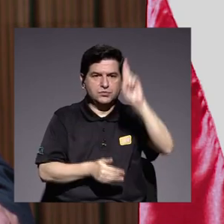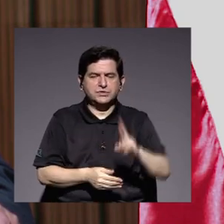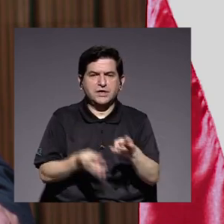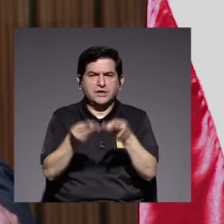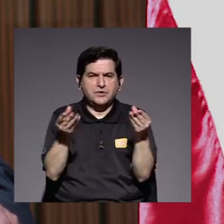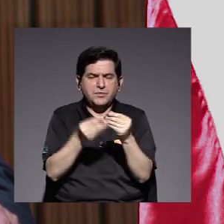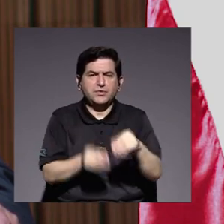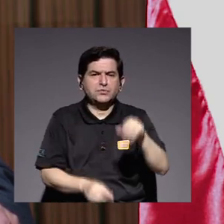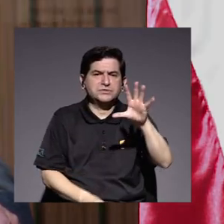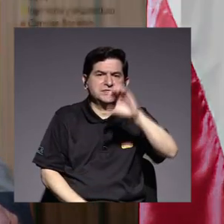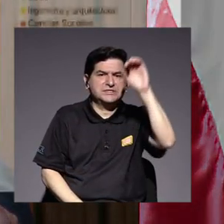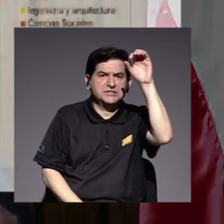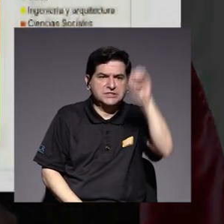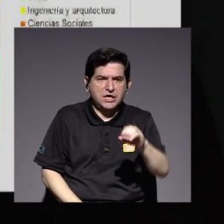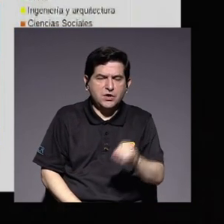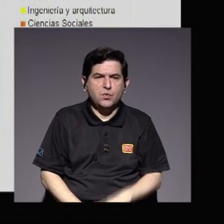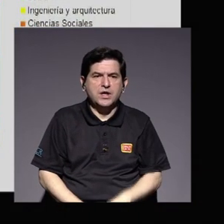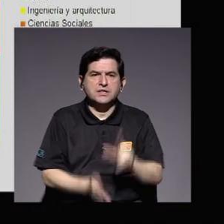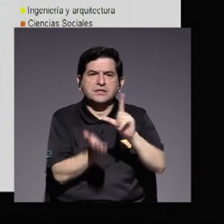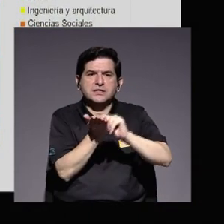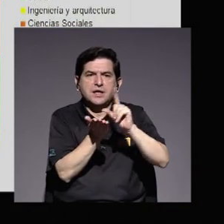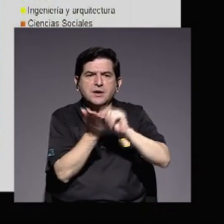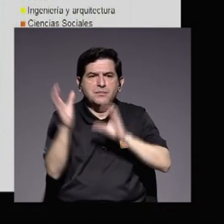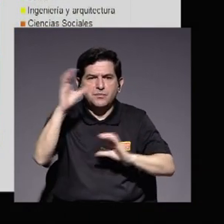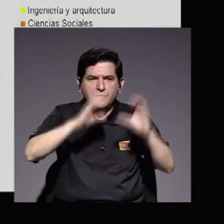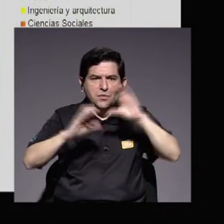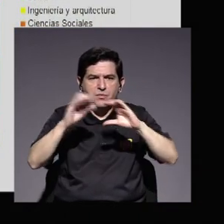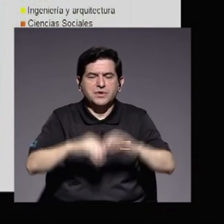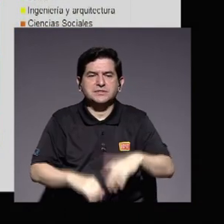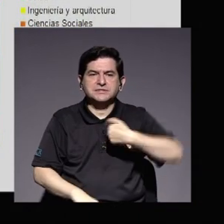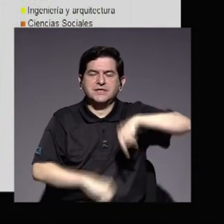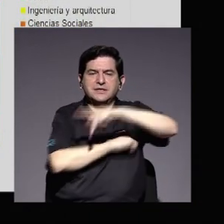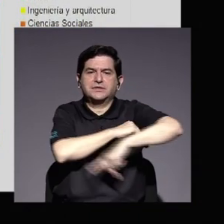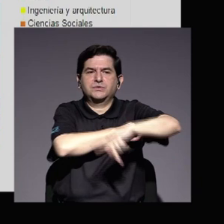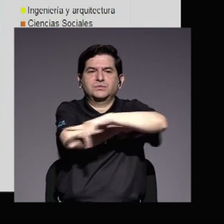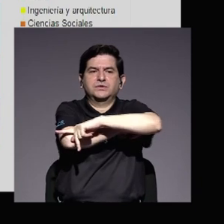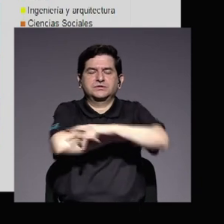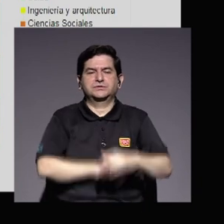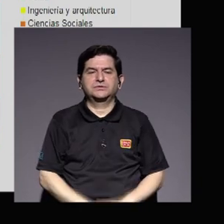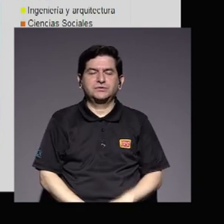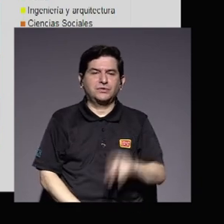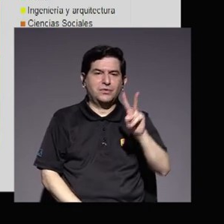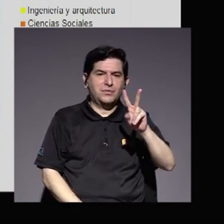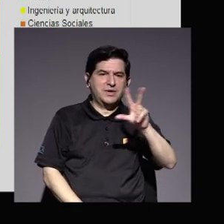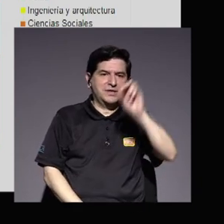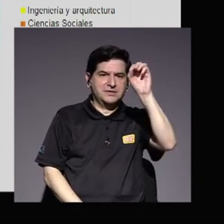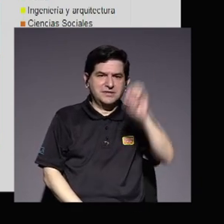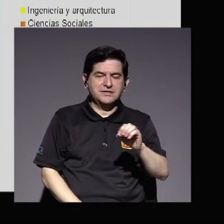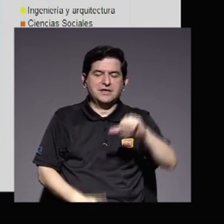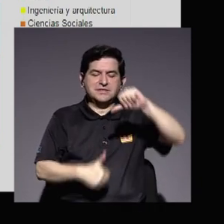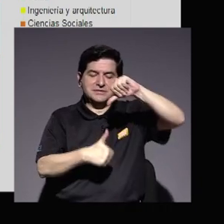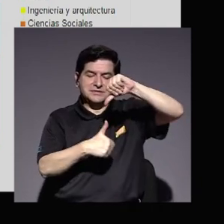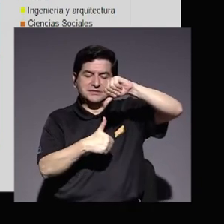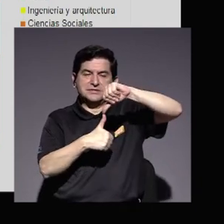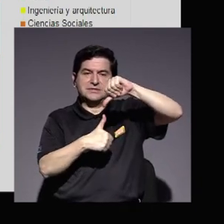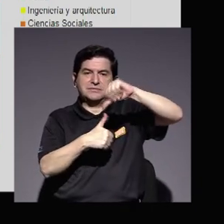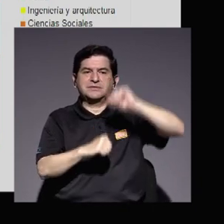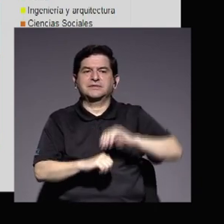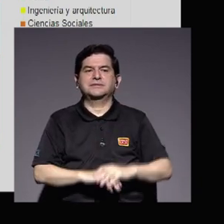aproximadamente el 50% de las publicaciones científicas en nuestro país y el 23% en Centroamérica.